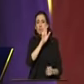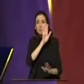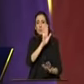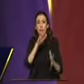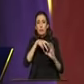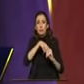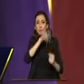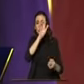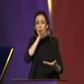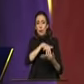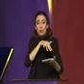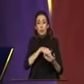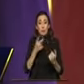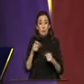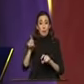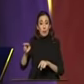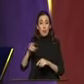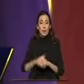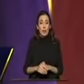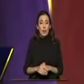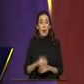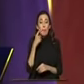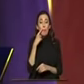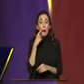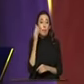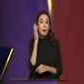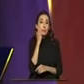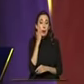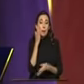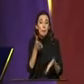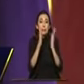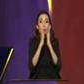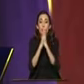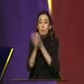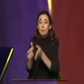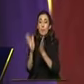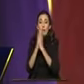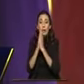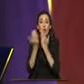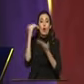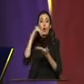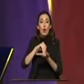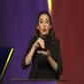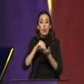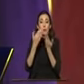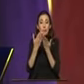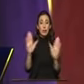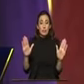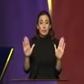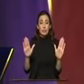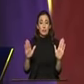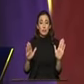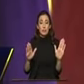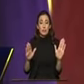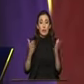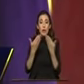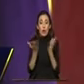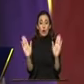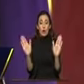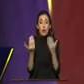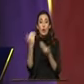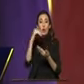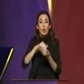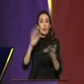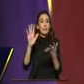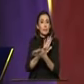Por eso, respondiendo al clamor de madres, padres, maestros y las comunidades, reabrimos centenares de esas escuelas